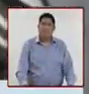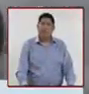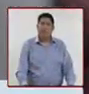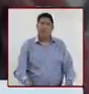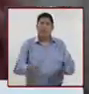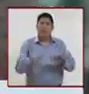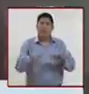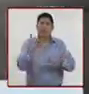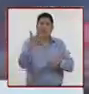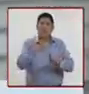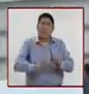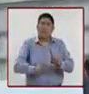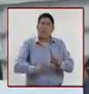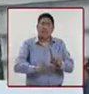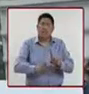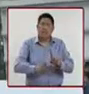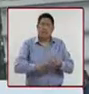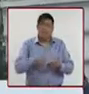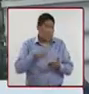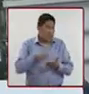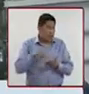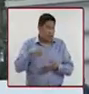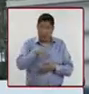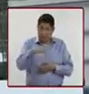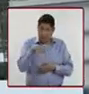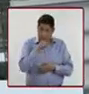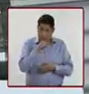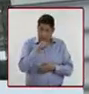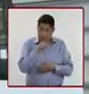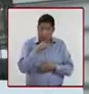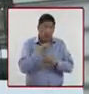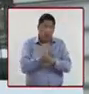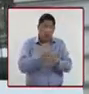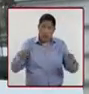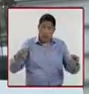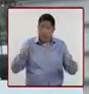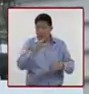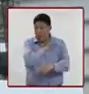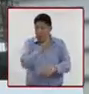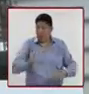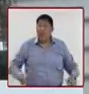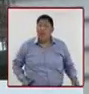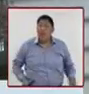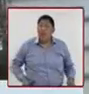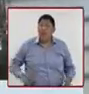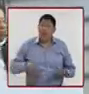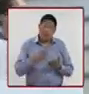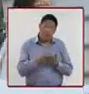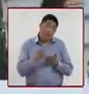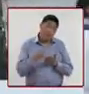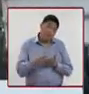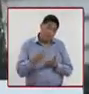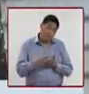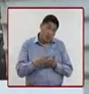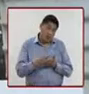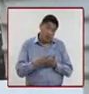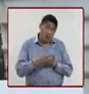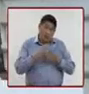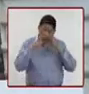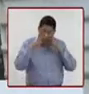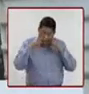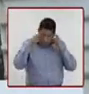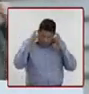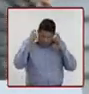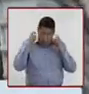Hace por lo menos 5 meses, desde este lugar, el despacho del alcalde Iván Arias salía una propuesta, que era retirarse